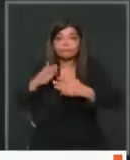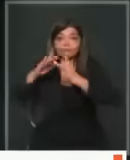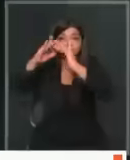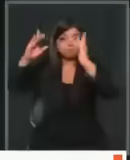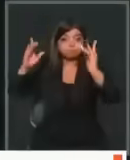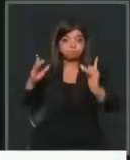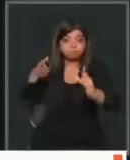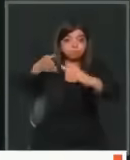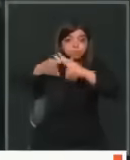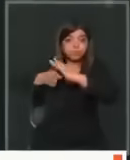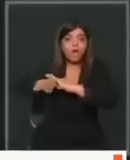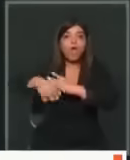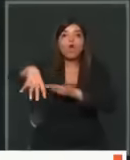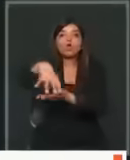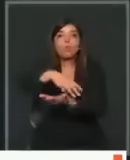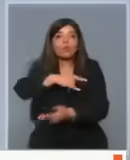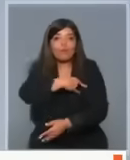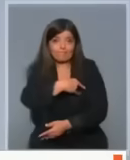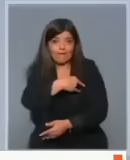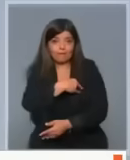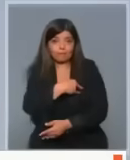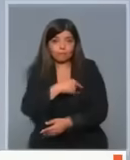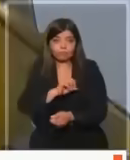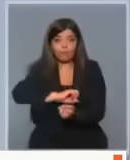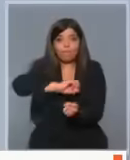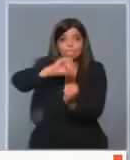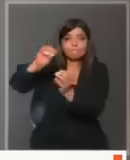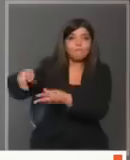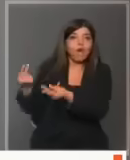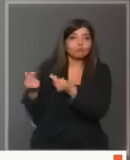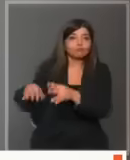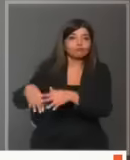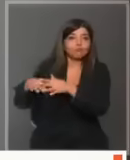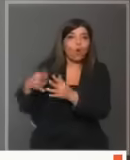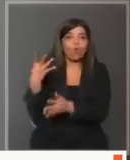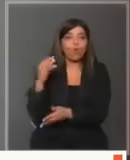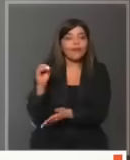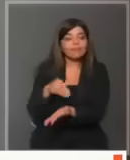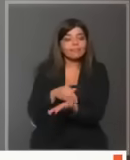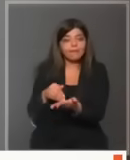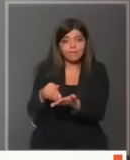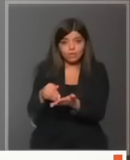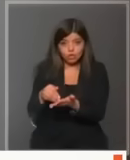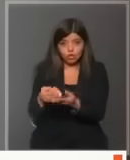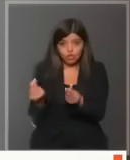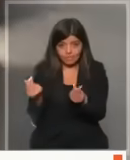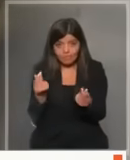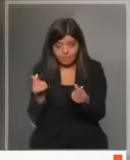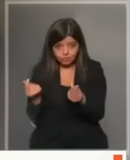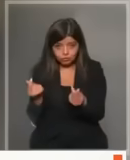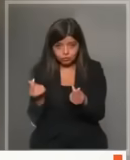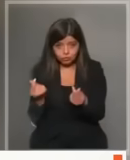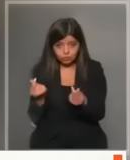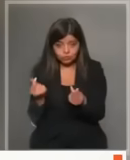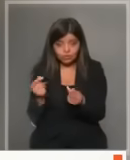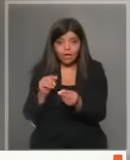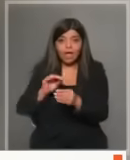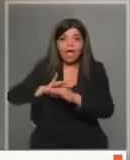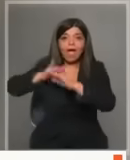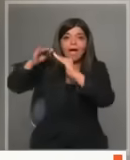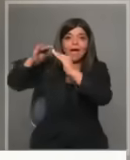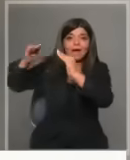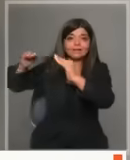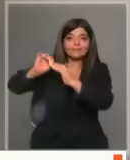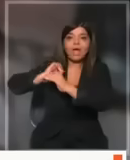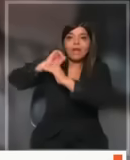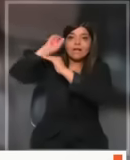de esa parte de la comuna de Maipú, dejara caer el bolso lleno de 40 millones de pesos en efectivo en los techos de la toma